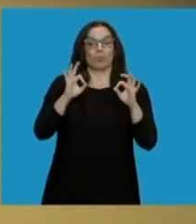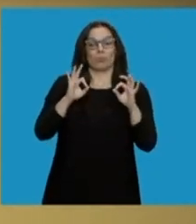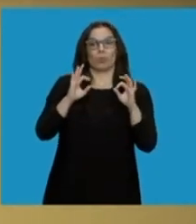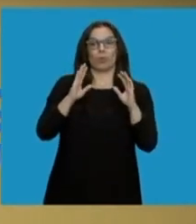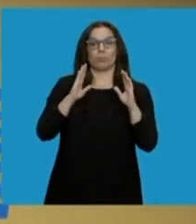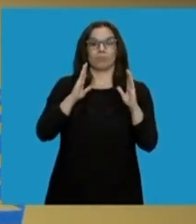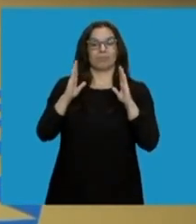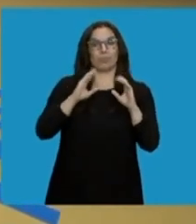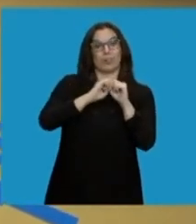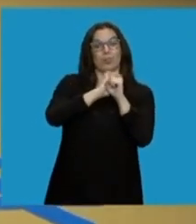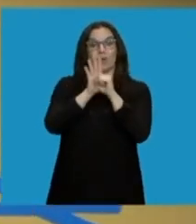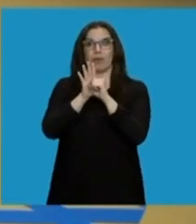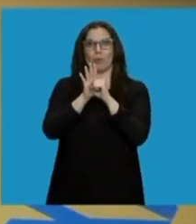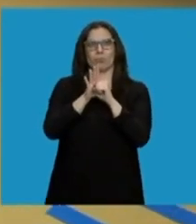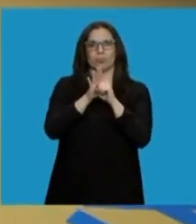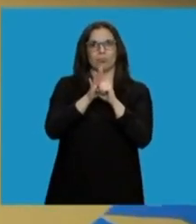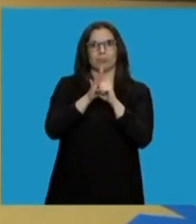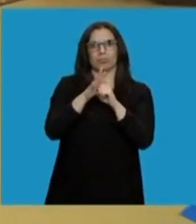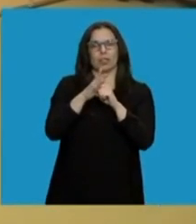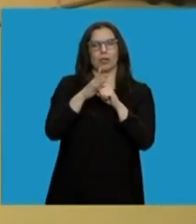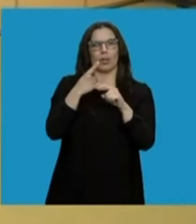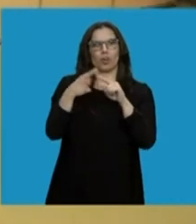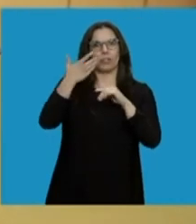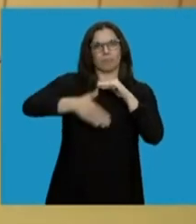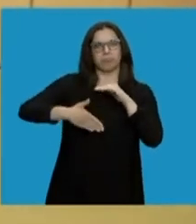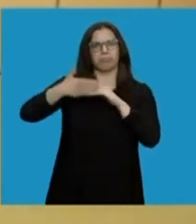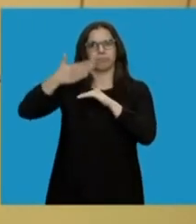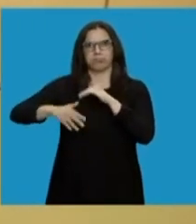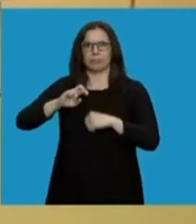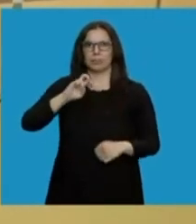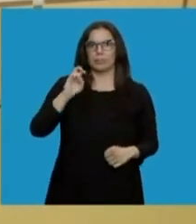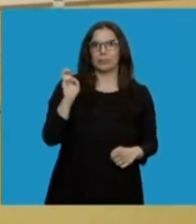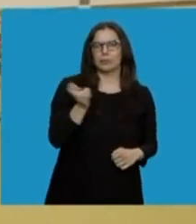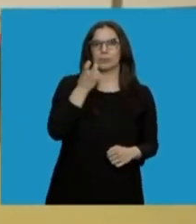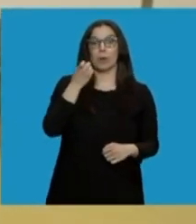de muchas cosas, pero también ha reflejado los mejores valores,